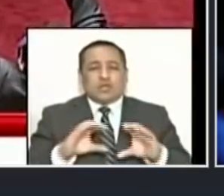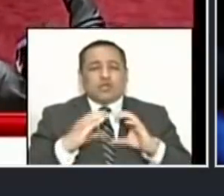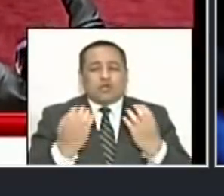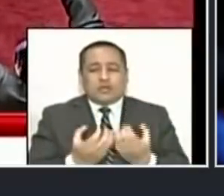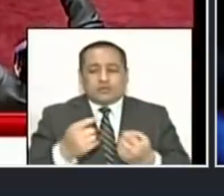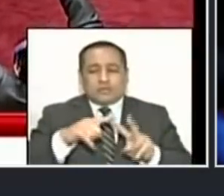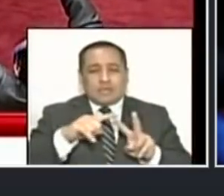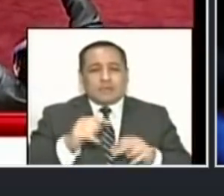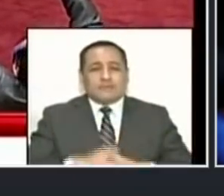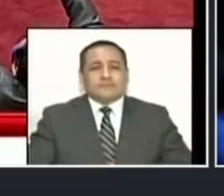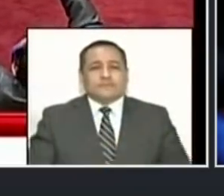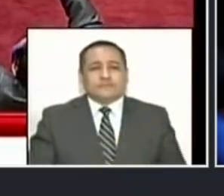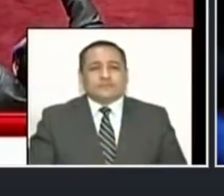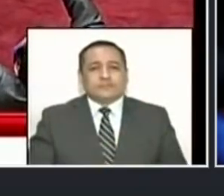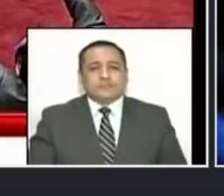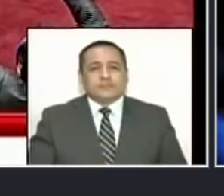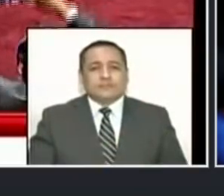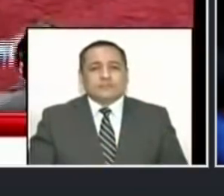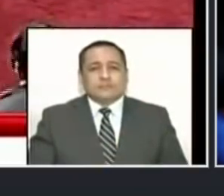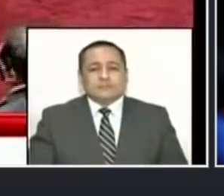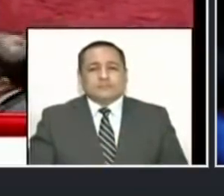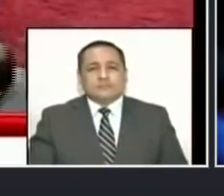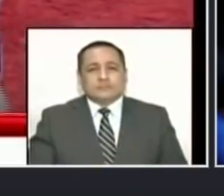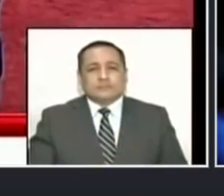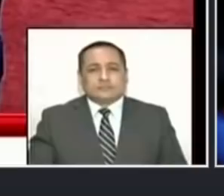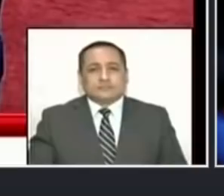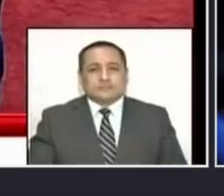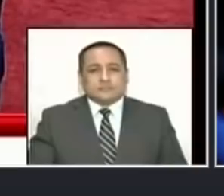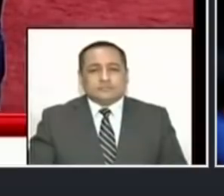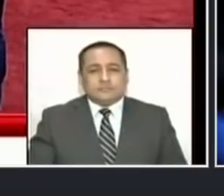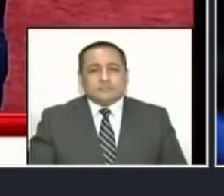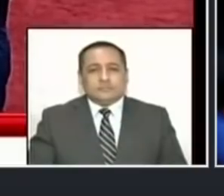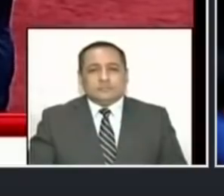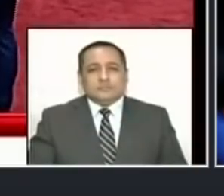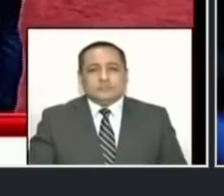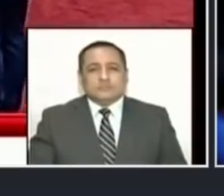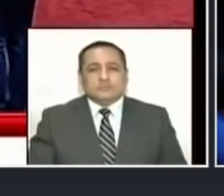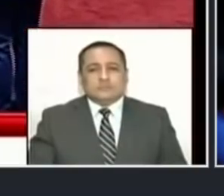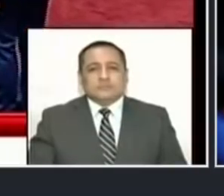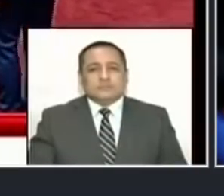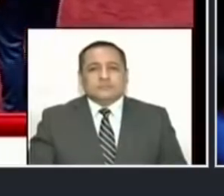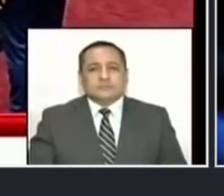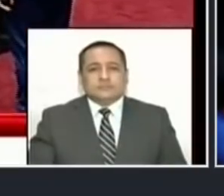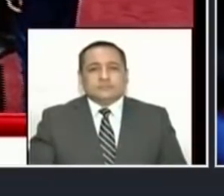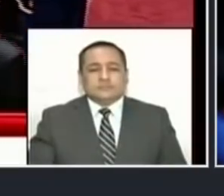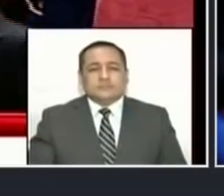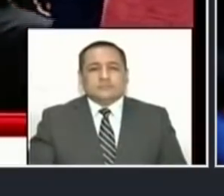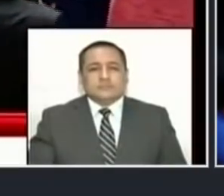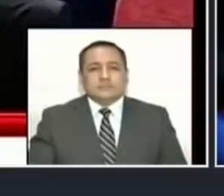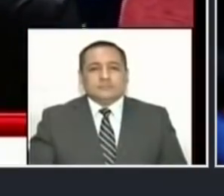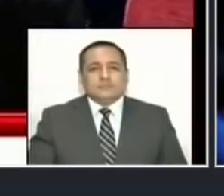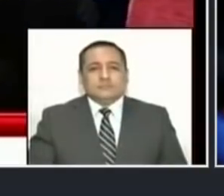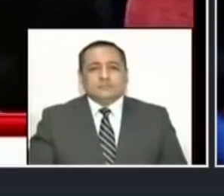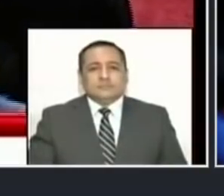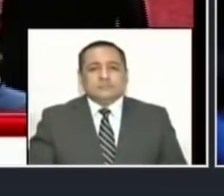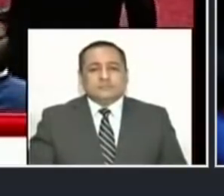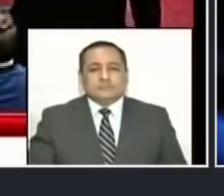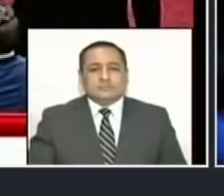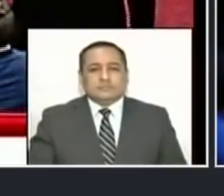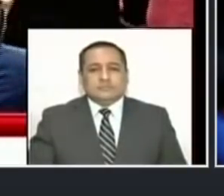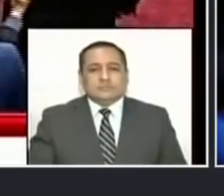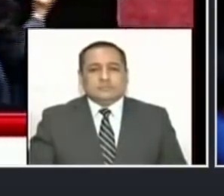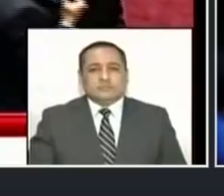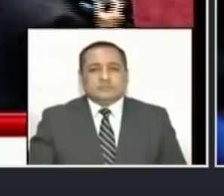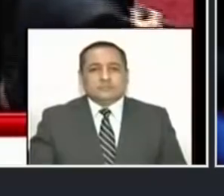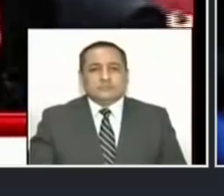hacerlas, precisamente, de esta clase política, pero también, ¿cómo hacemos para constituir esos partidos que nos den más